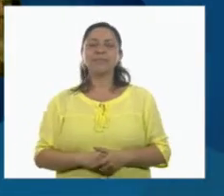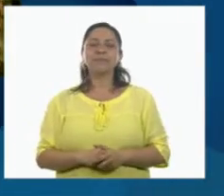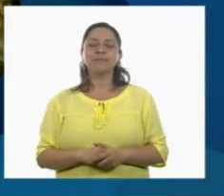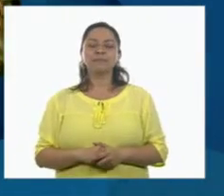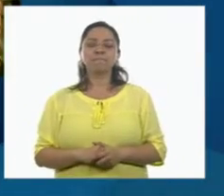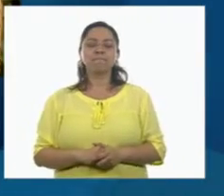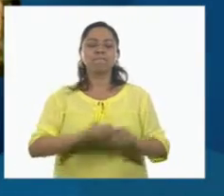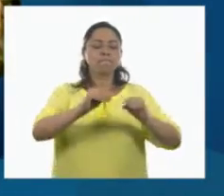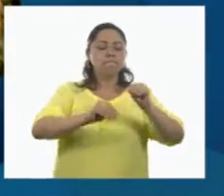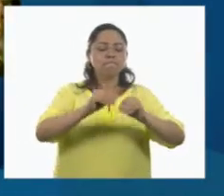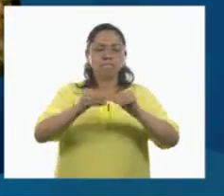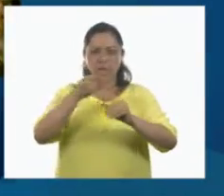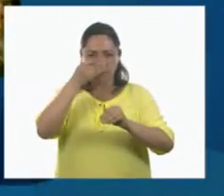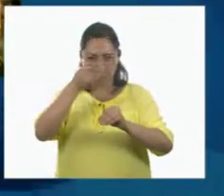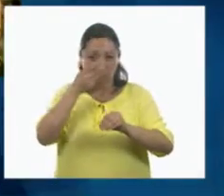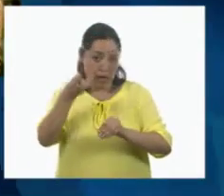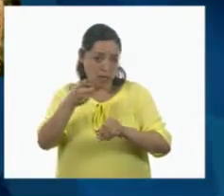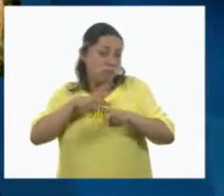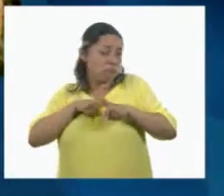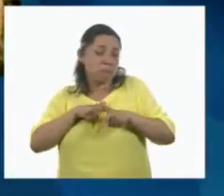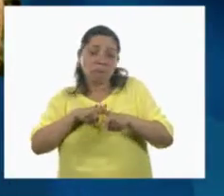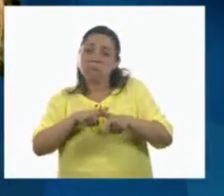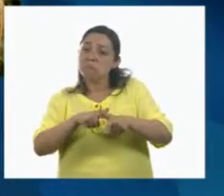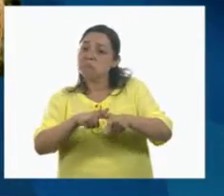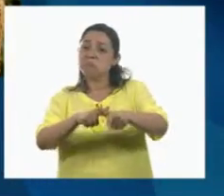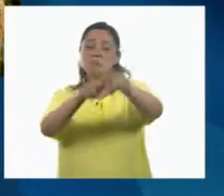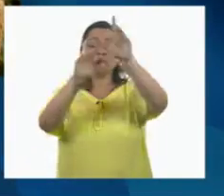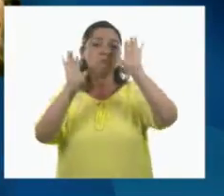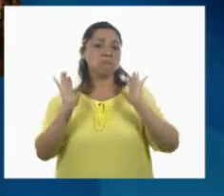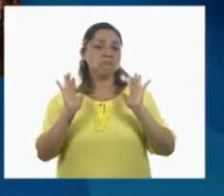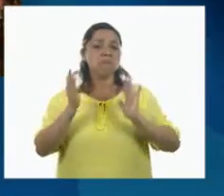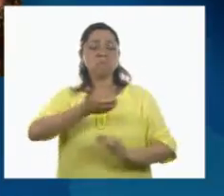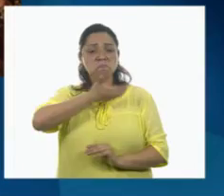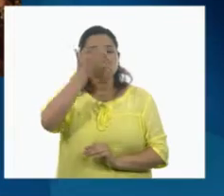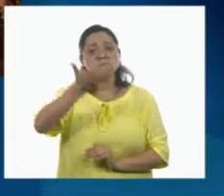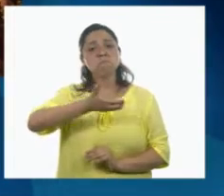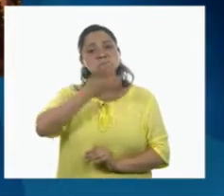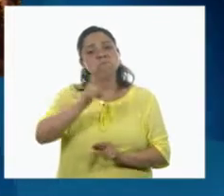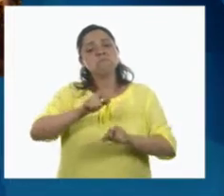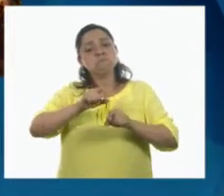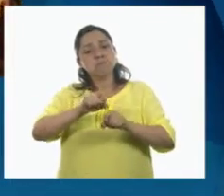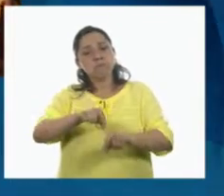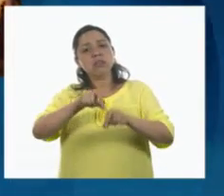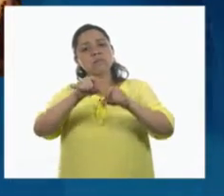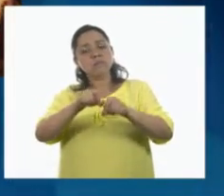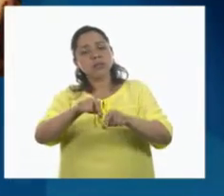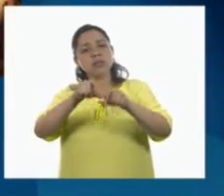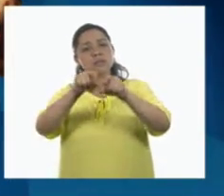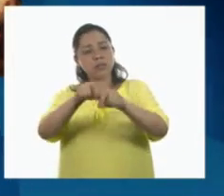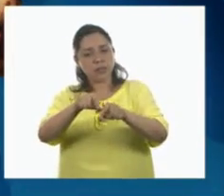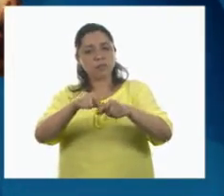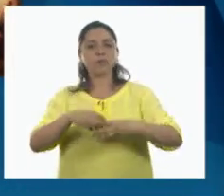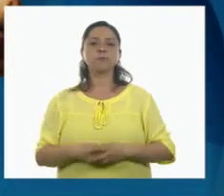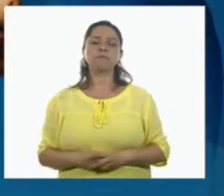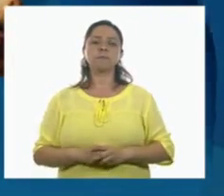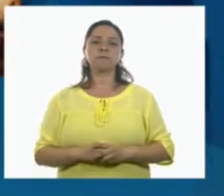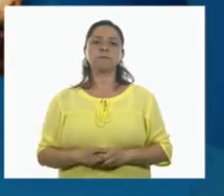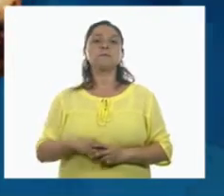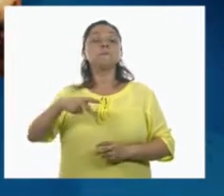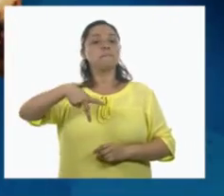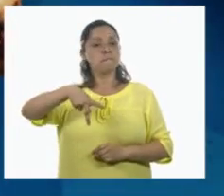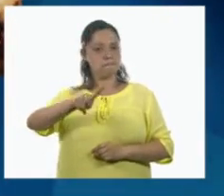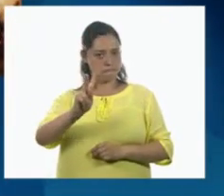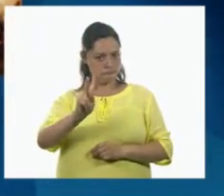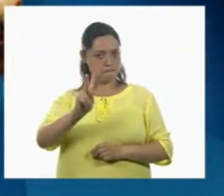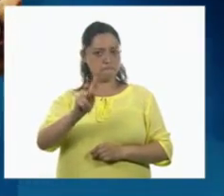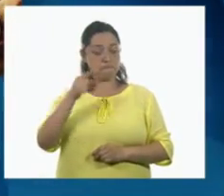la cotidianidad de la sociedad siguió siendo exactamente lo mismo. Lo que sucede es que en los